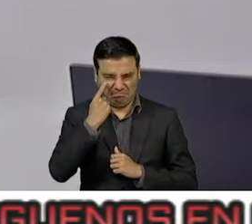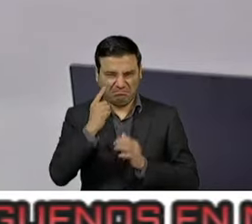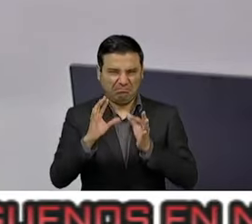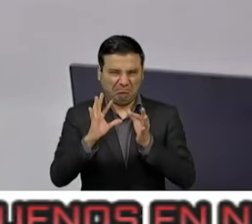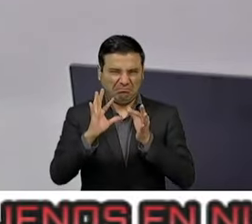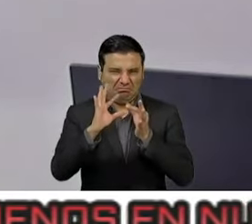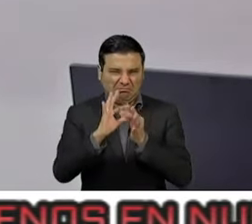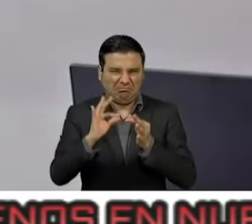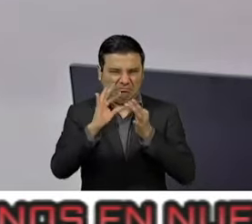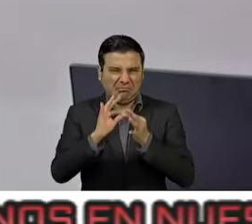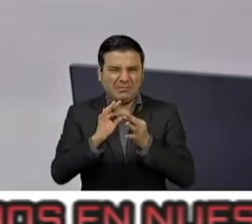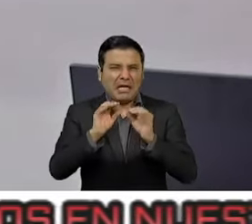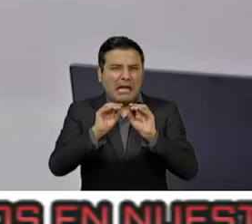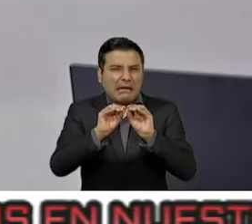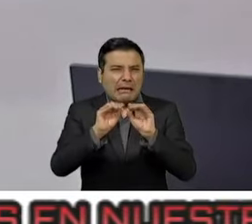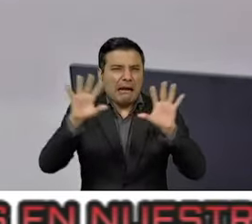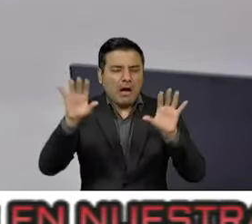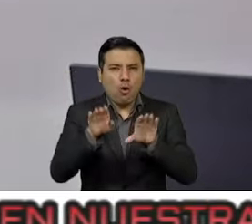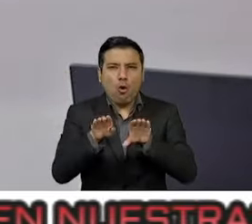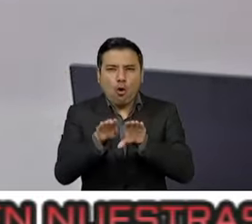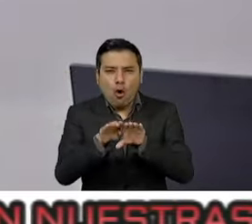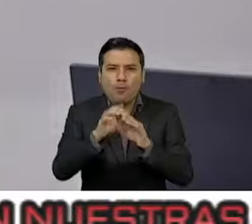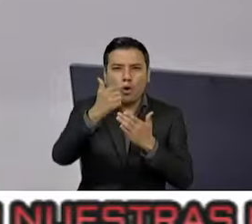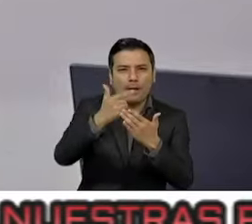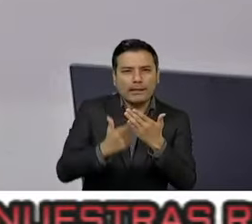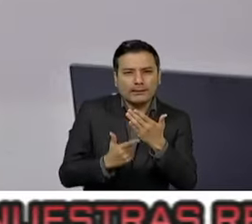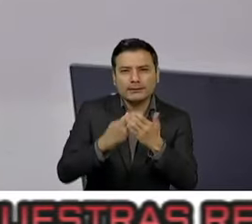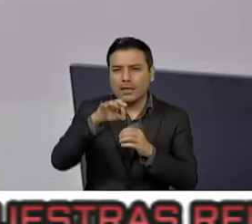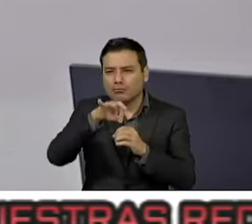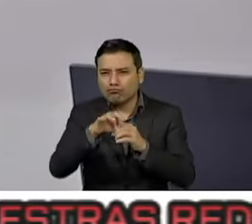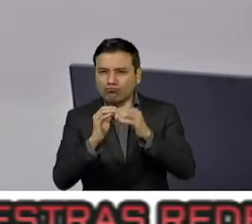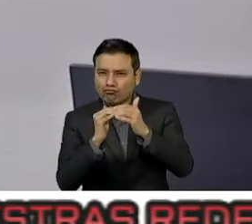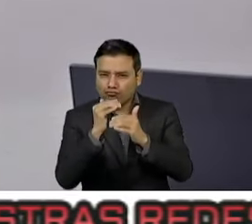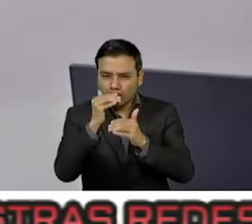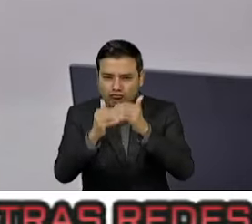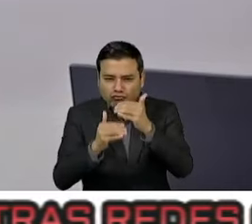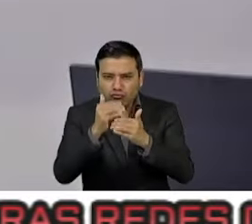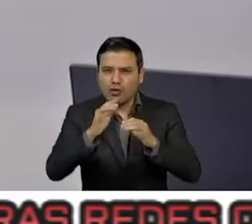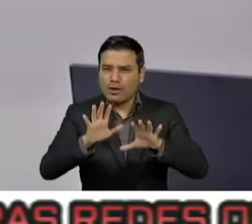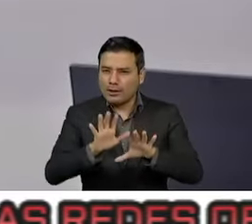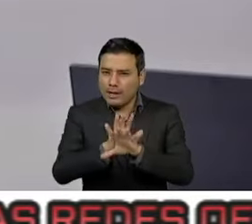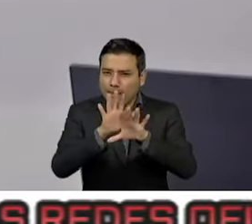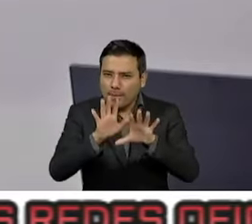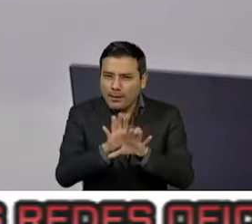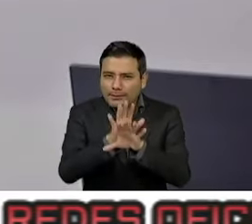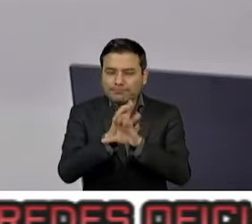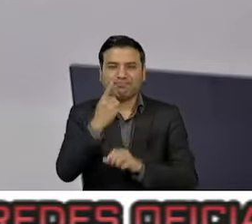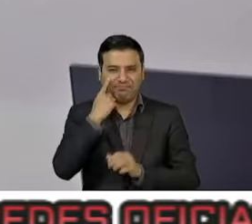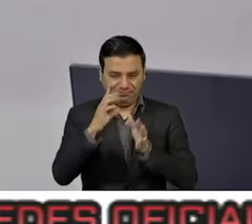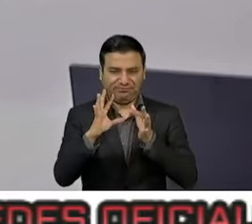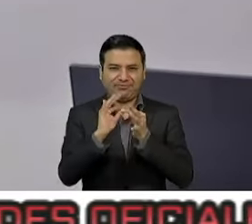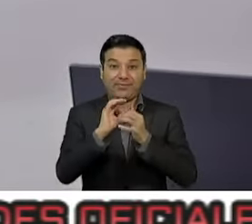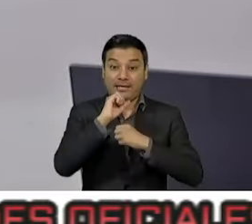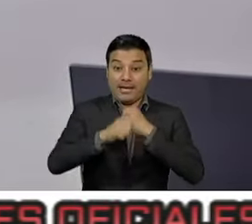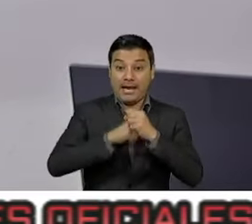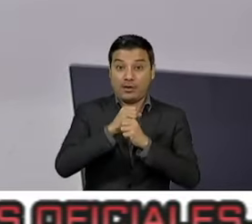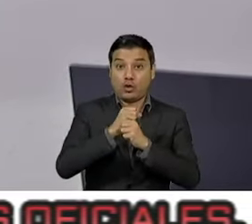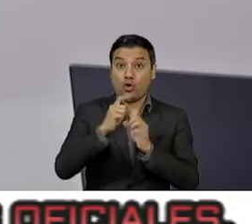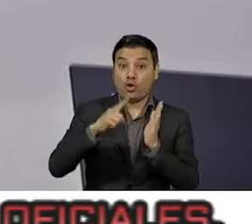Solo para tener un orden de magnitud de cómo ha evolucionado el padrón electoral en sus expresiones como lista nominal de electores, tenemos que en el año